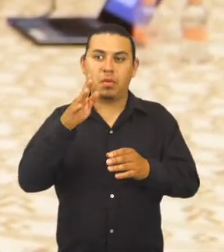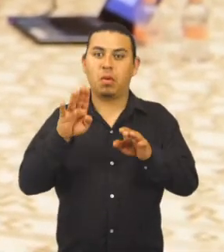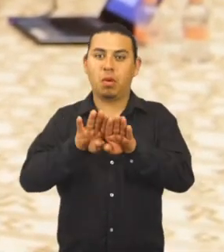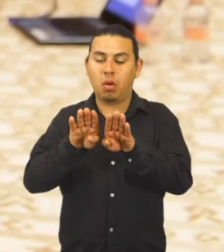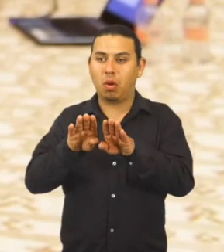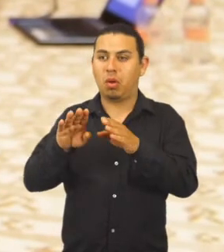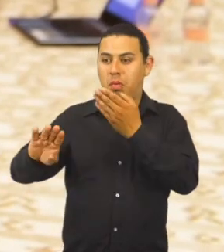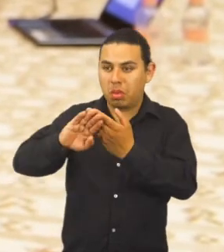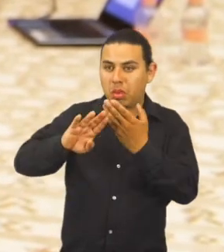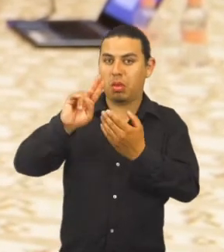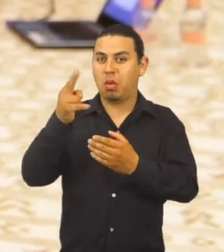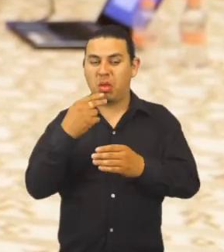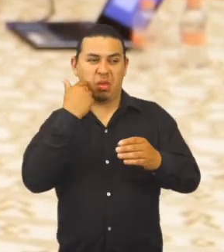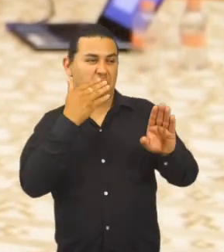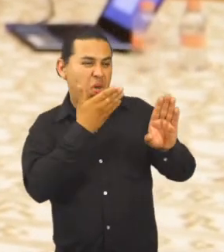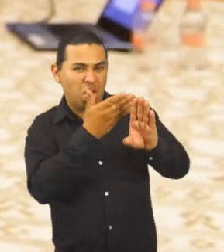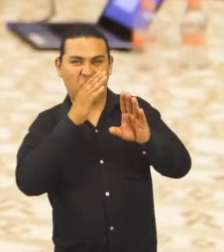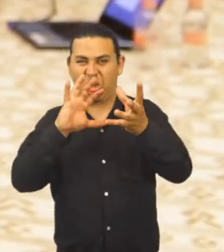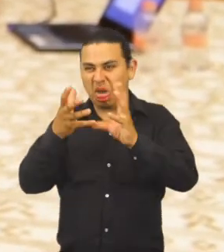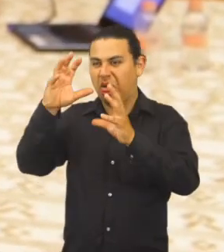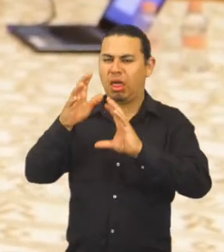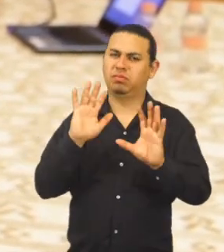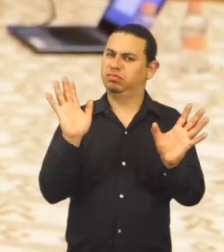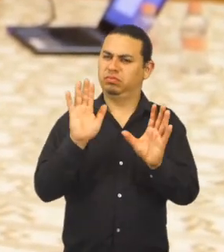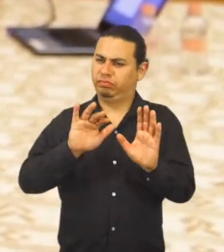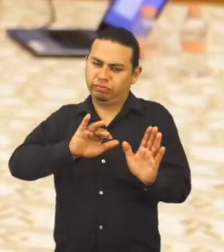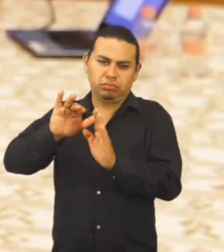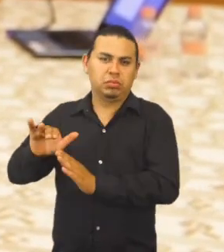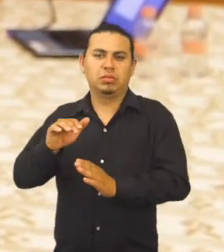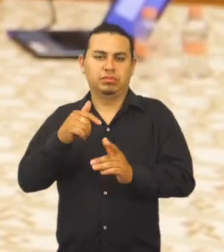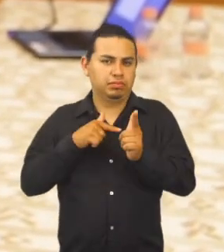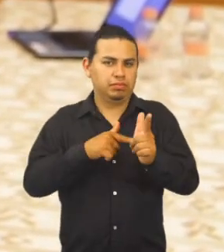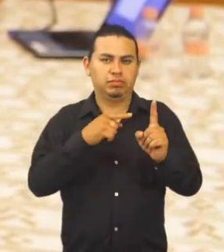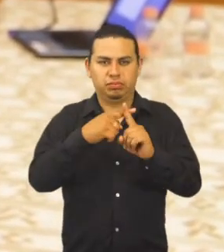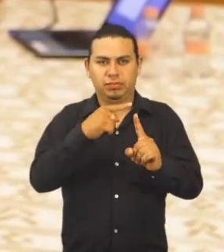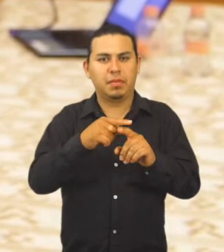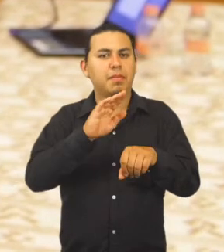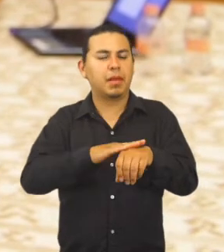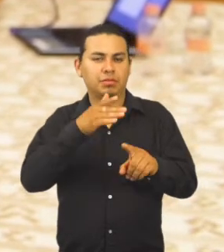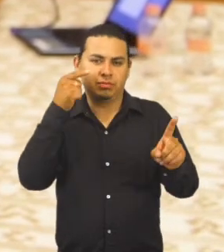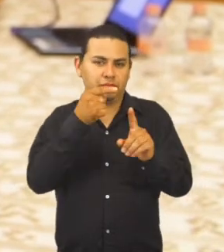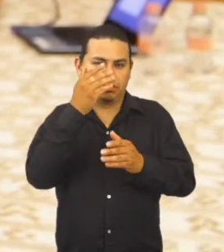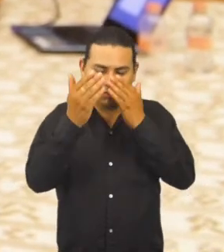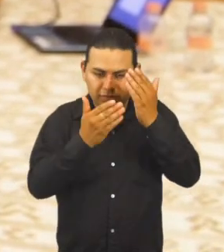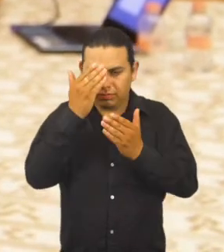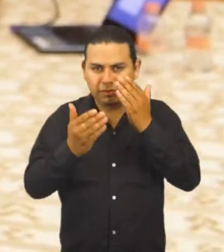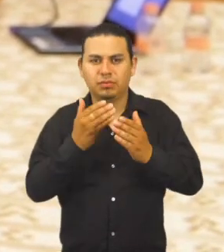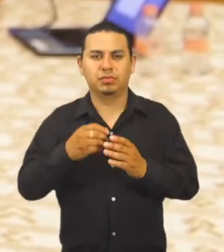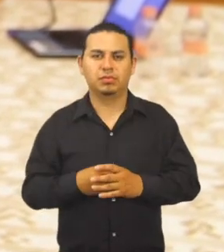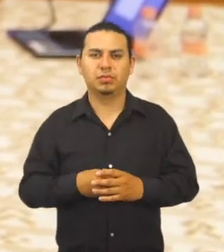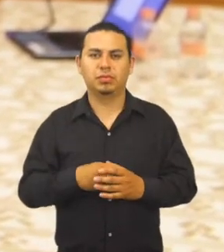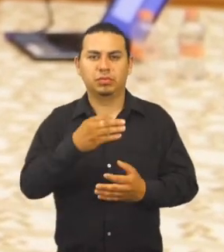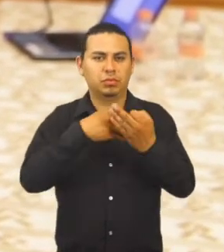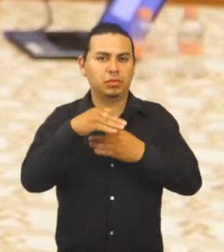en contra de la estabilidad de la universidad, de que vaya en detrimento de su propia formación, pues es negativa.